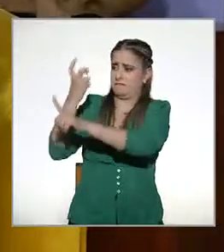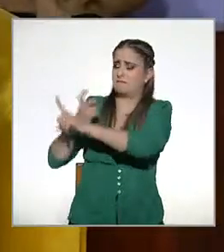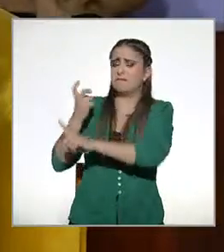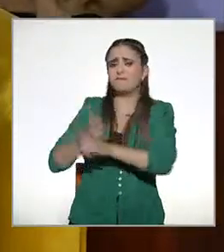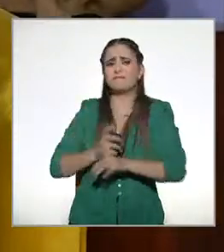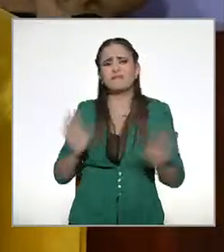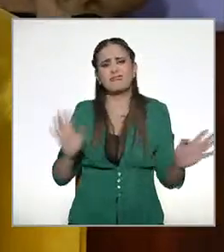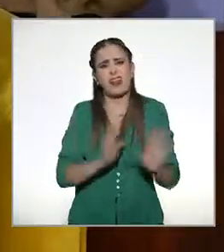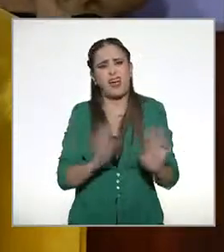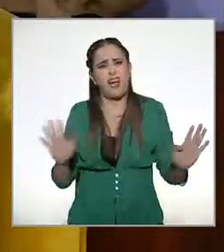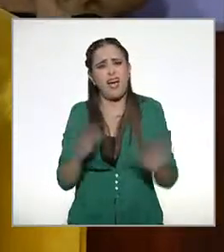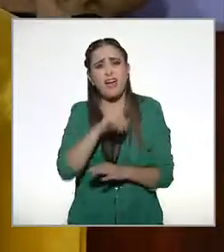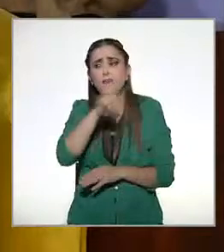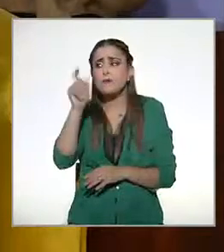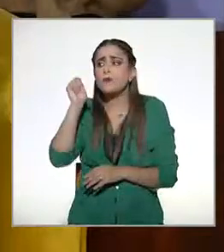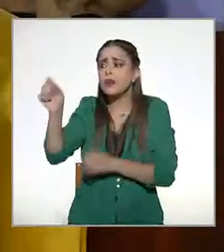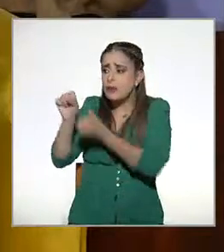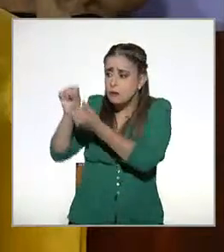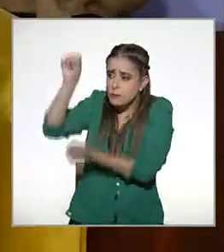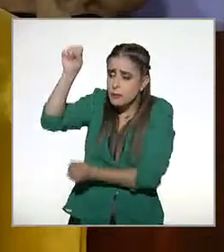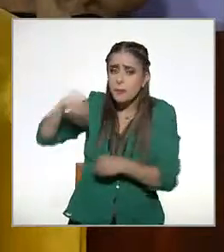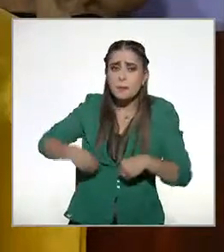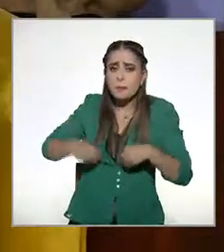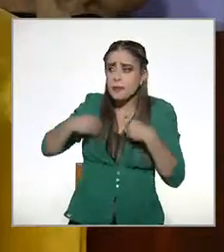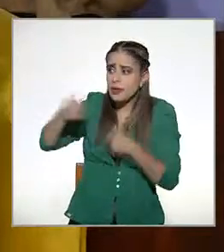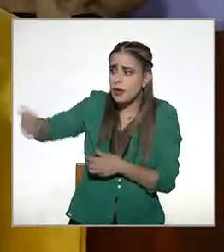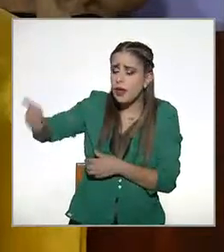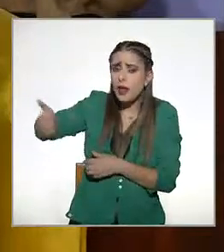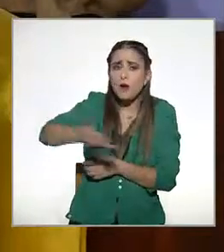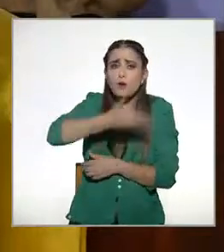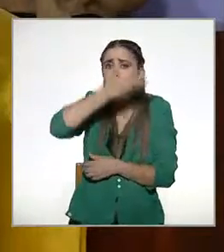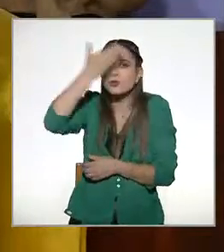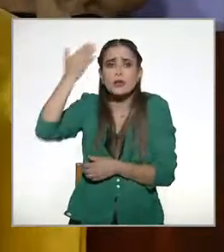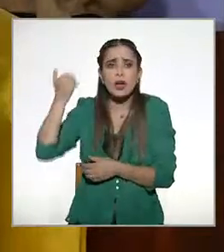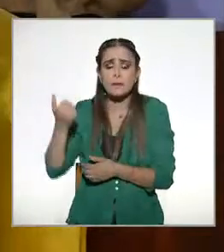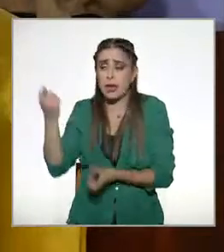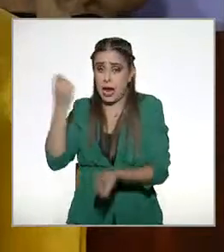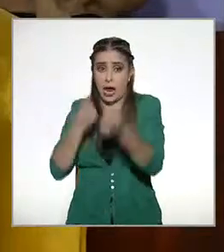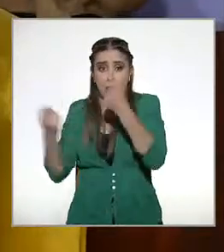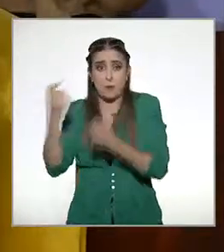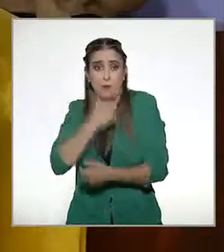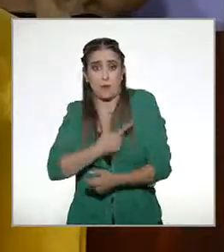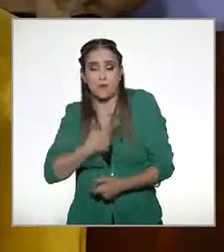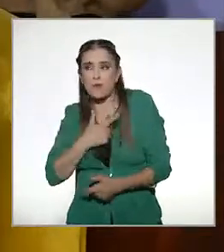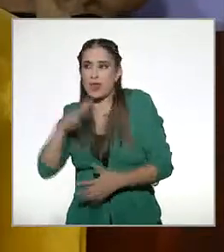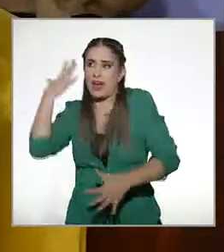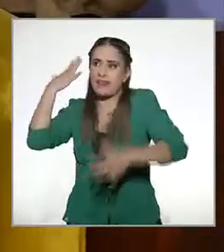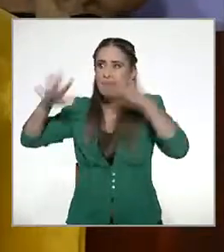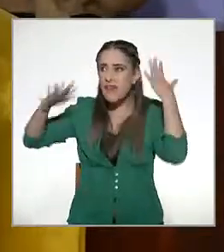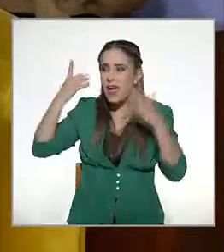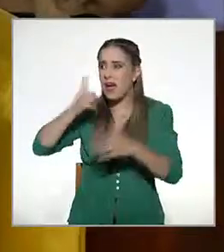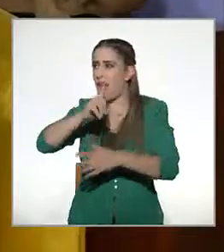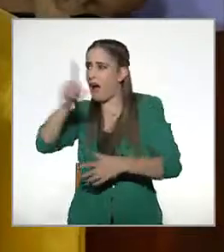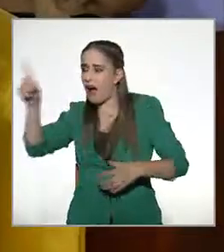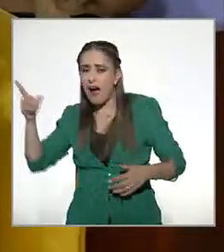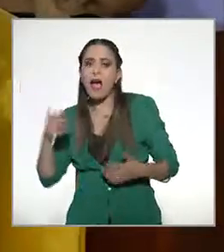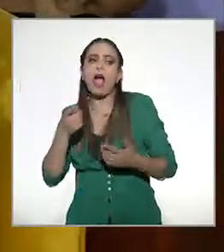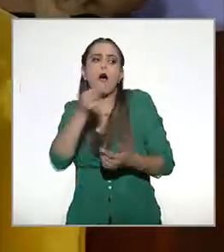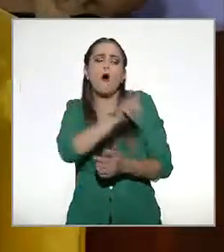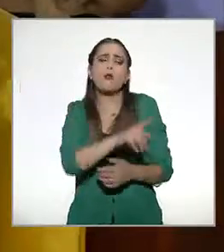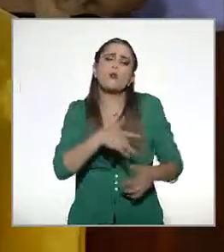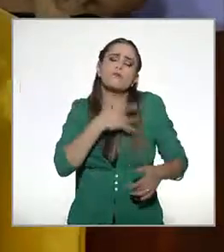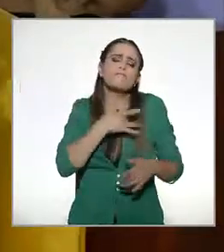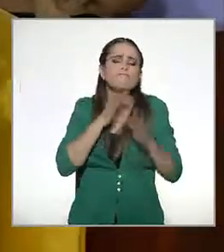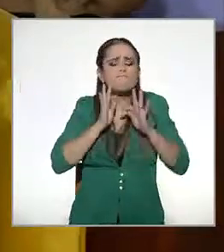hay factores que desconocemos y no todos somos psicólogos así como a algunos les gusta estar en el escaparate social a otros nos gusta vivir de una